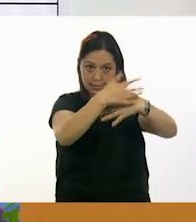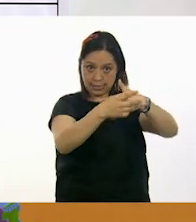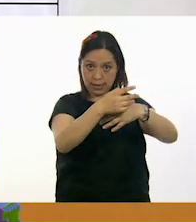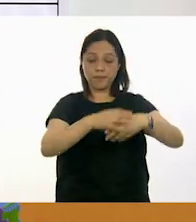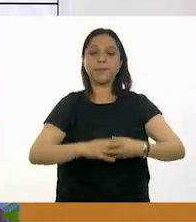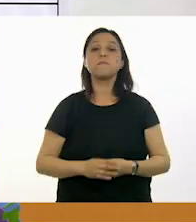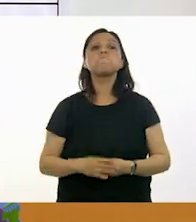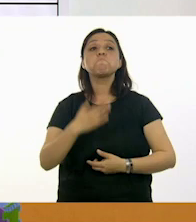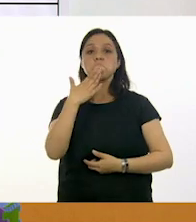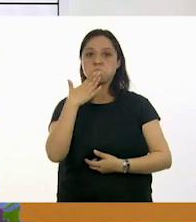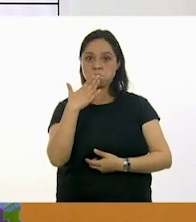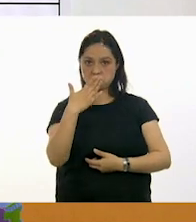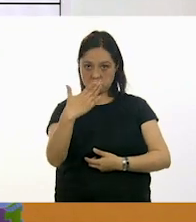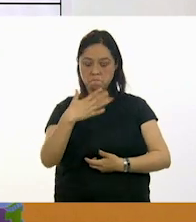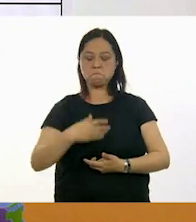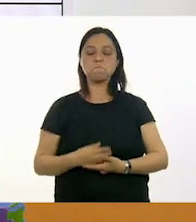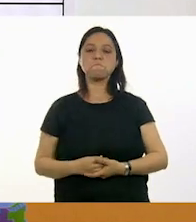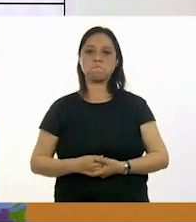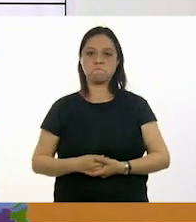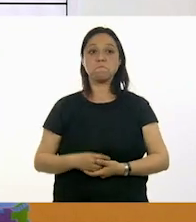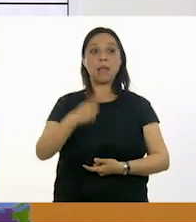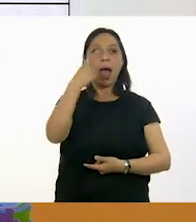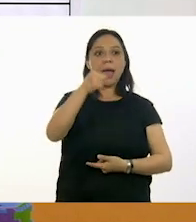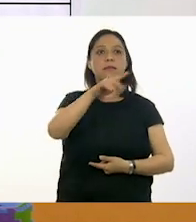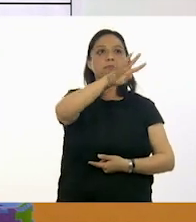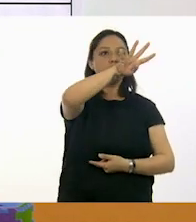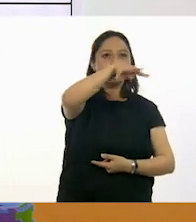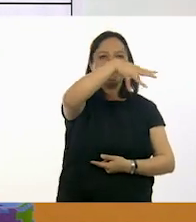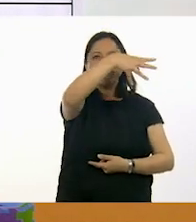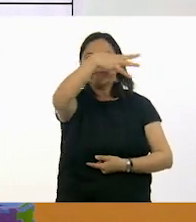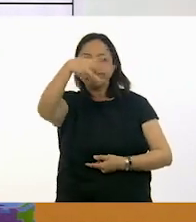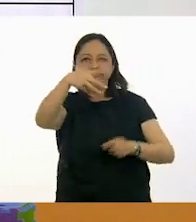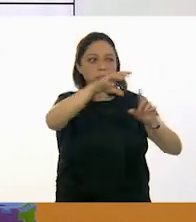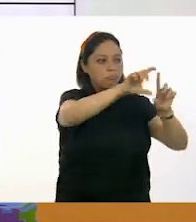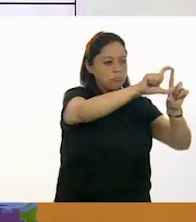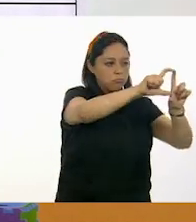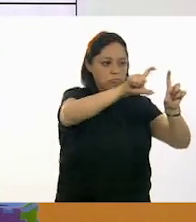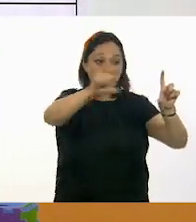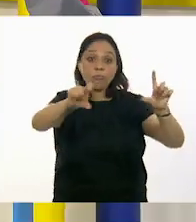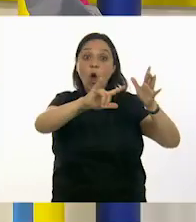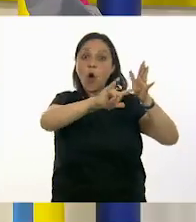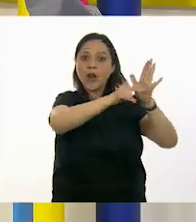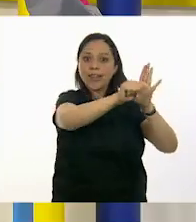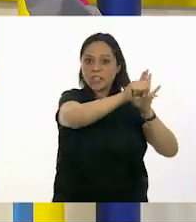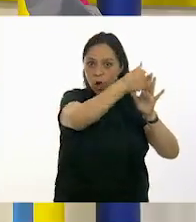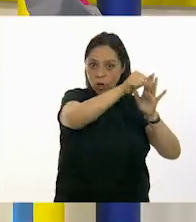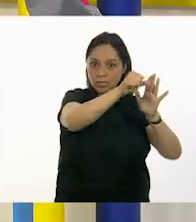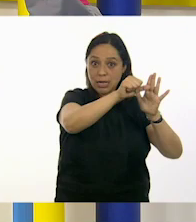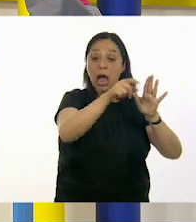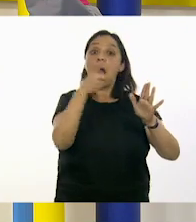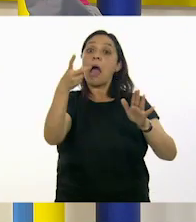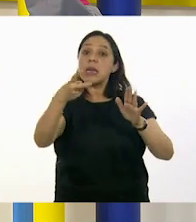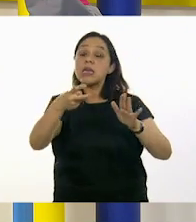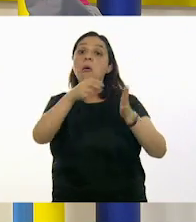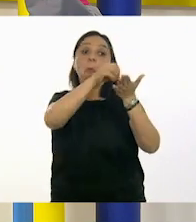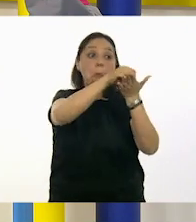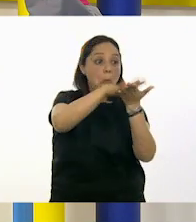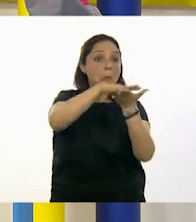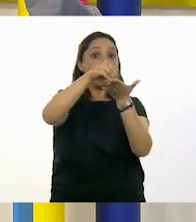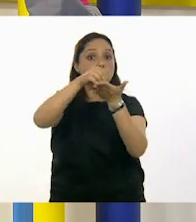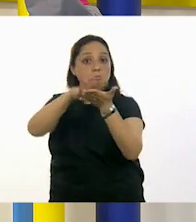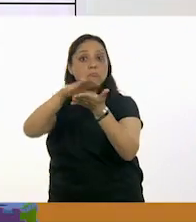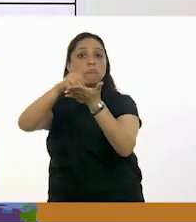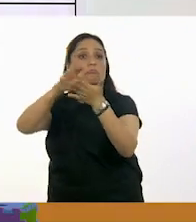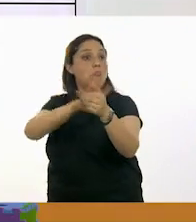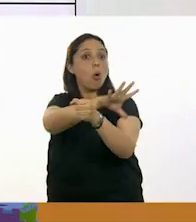Muy bien. Ya tenemos nuestra tabla de la fila de las 11 horas. Uy, aquí se ocuparon todas las pistas.